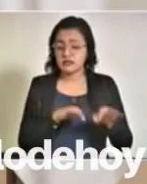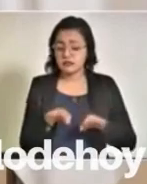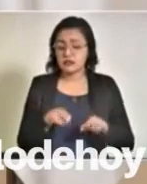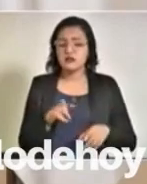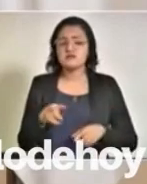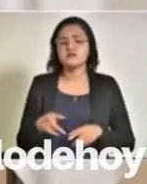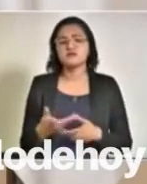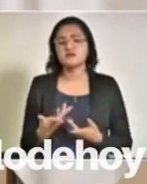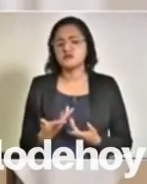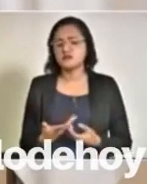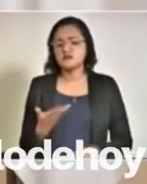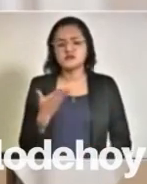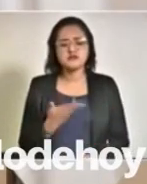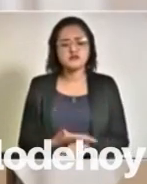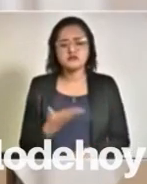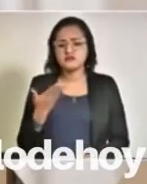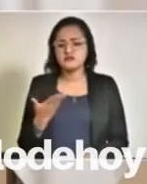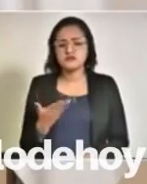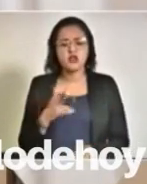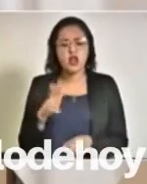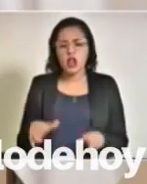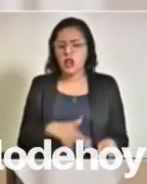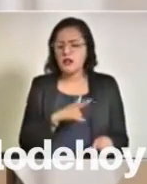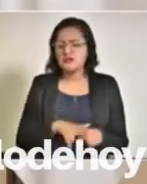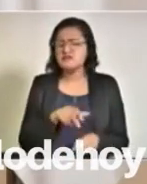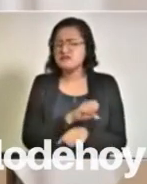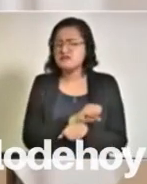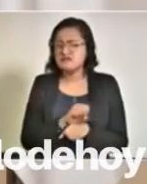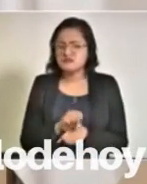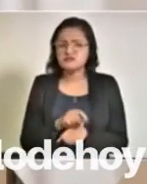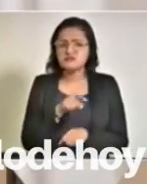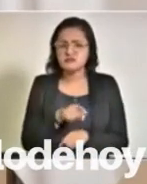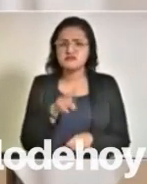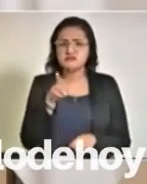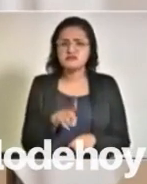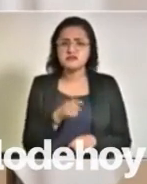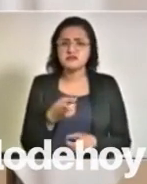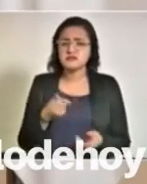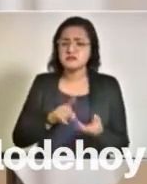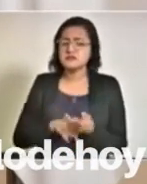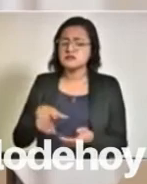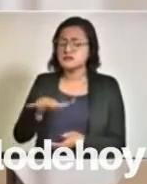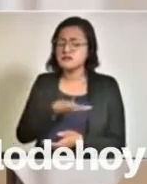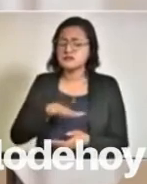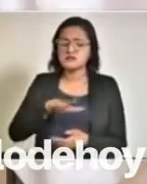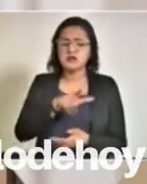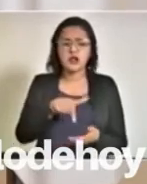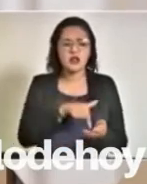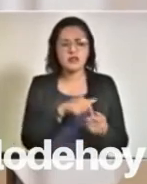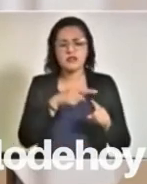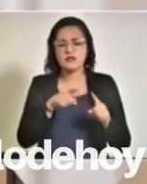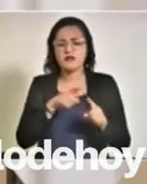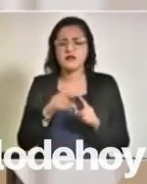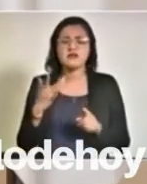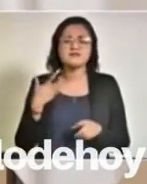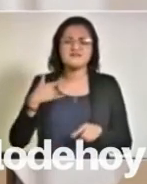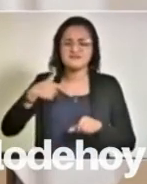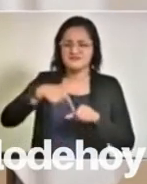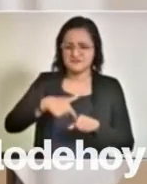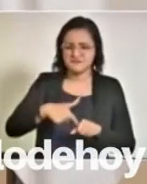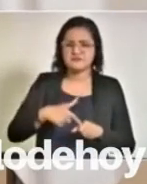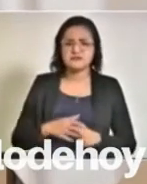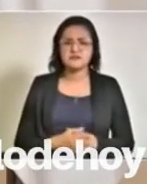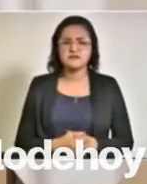trabajo muy muy muy normal en las plantas distribuidoras no es